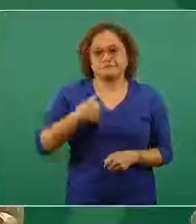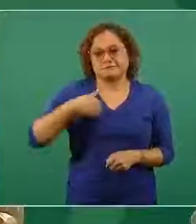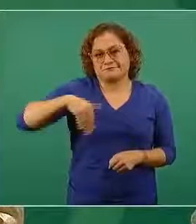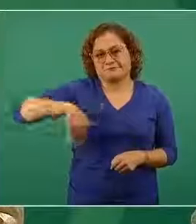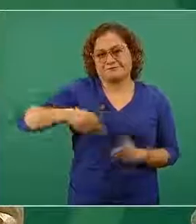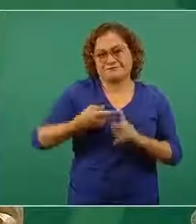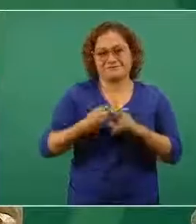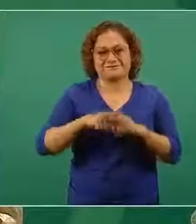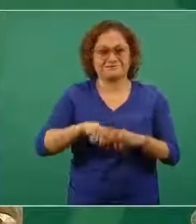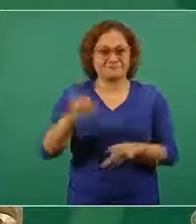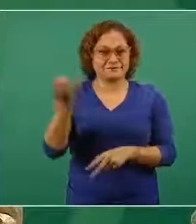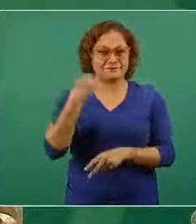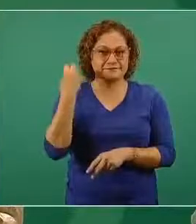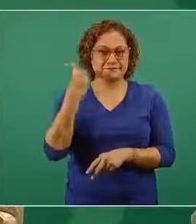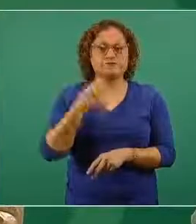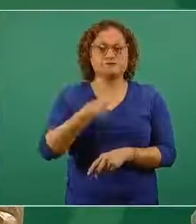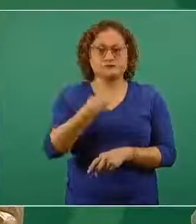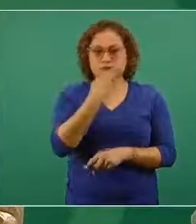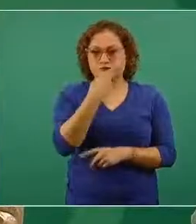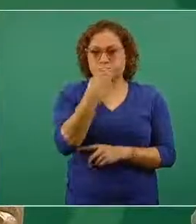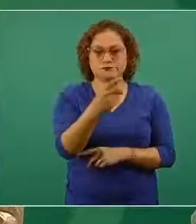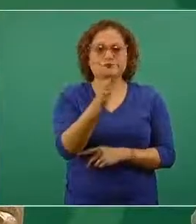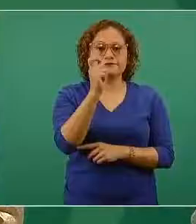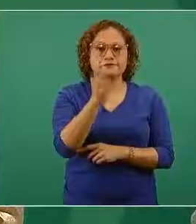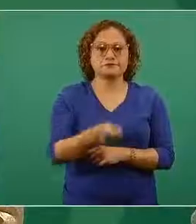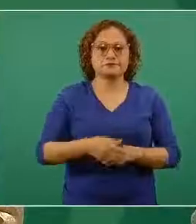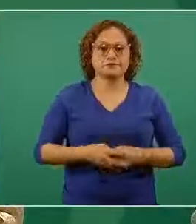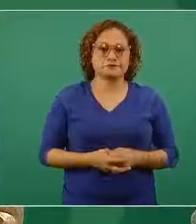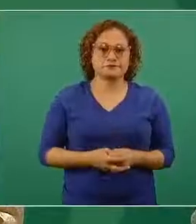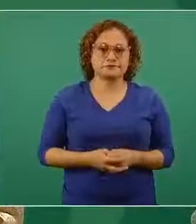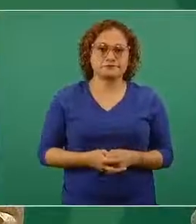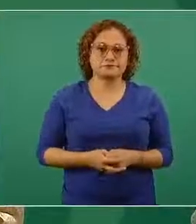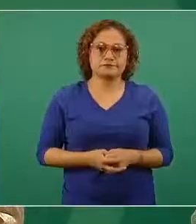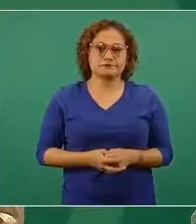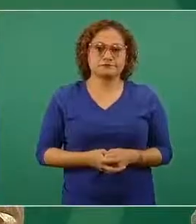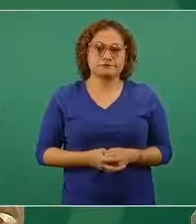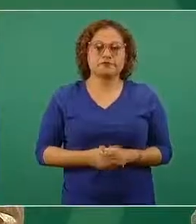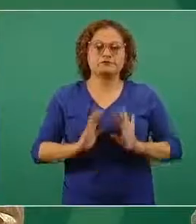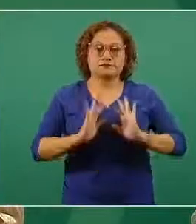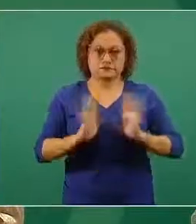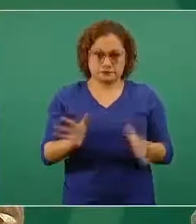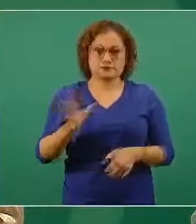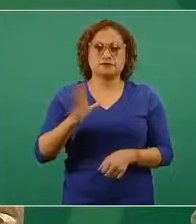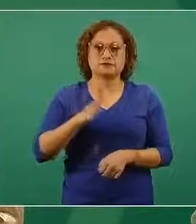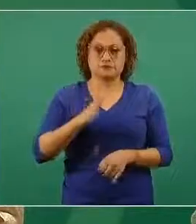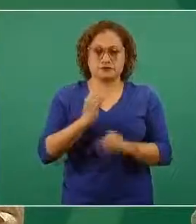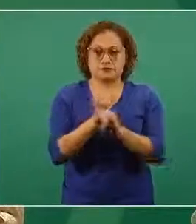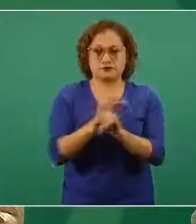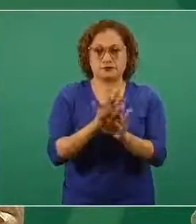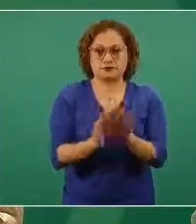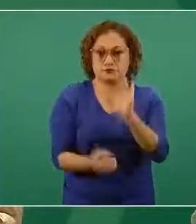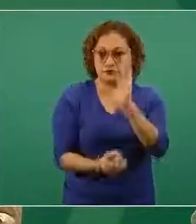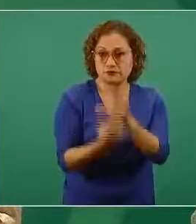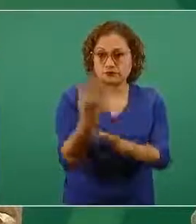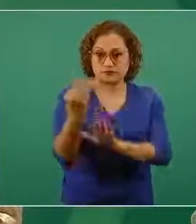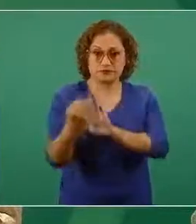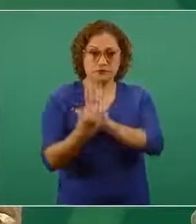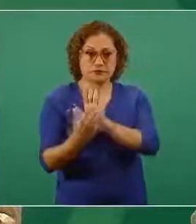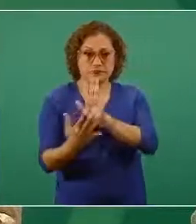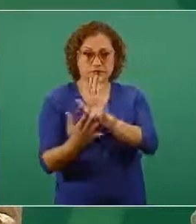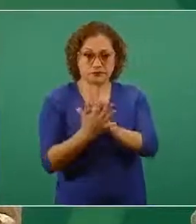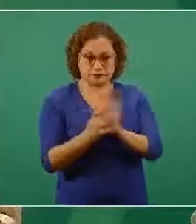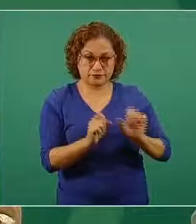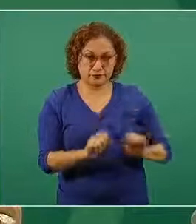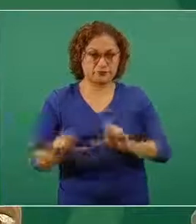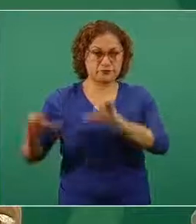inicio de esta conferencia de prensa, se han introducido nuevos elementos técnicos y parte de estos elementos